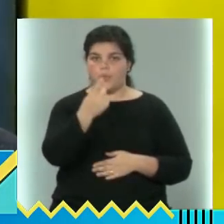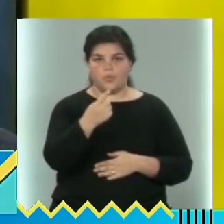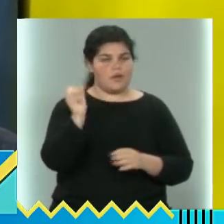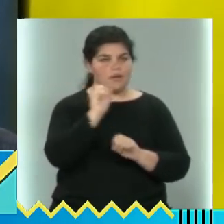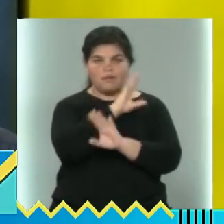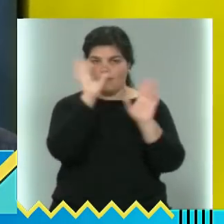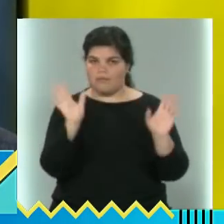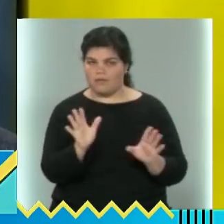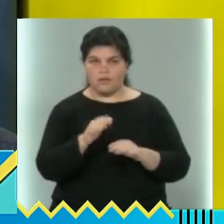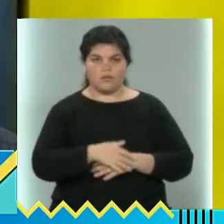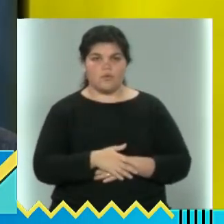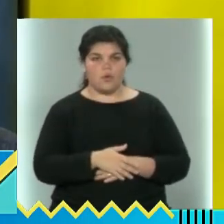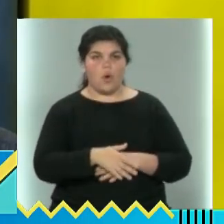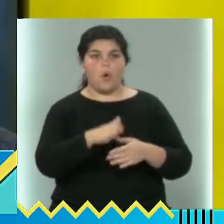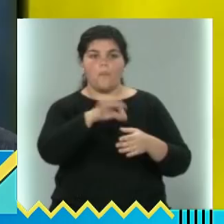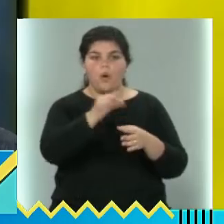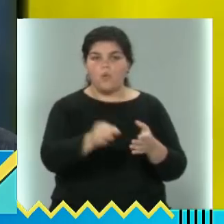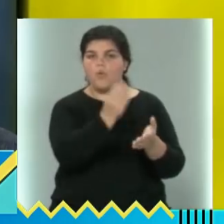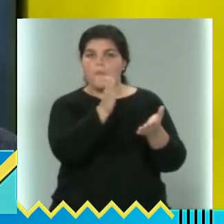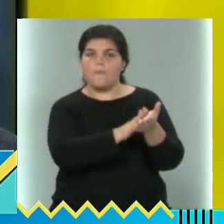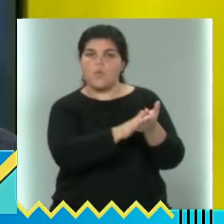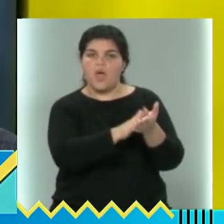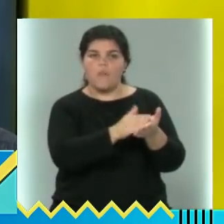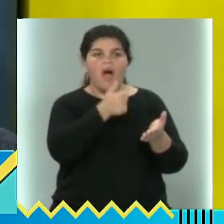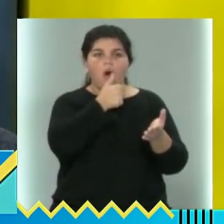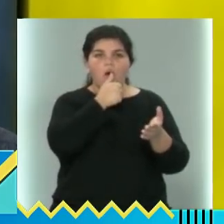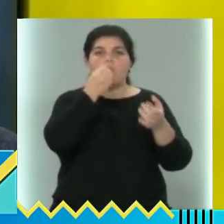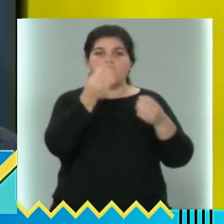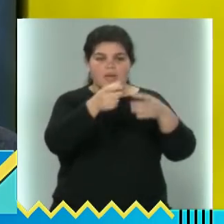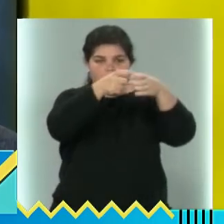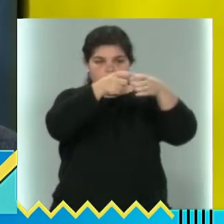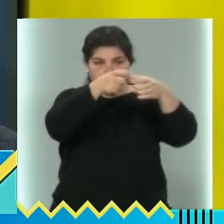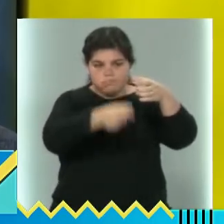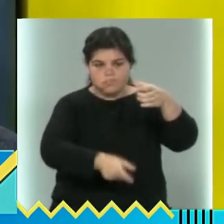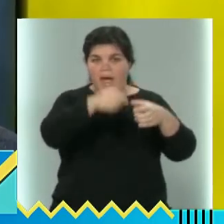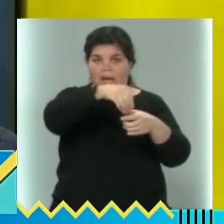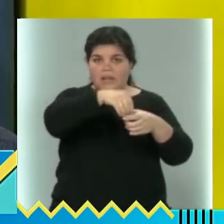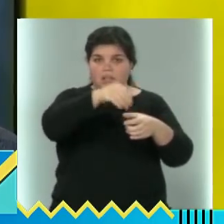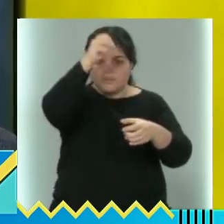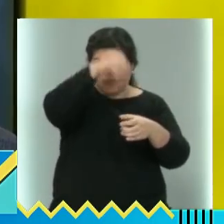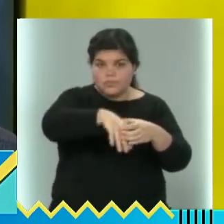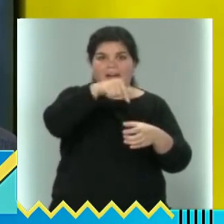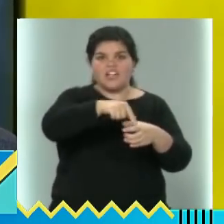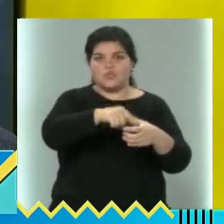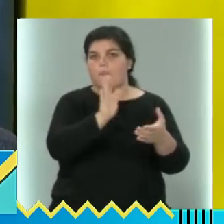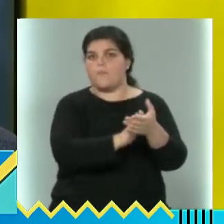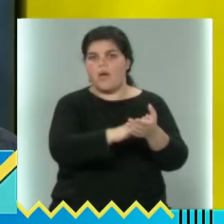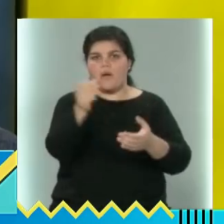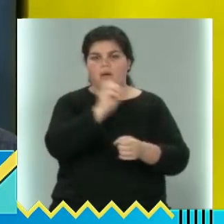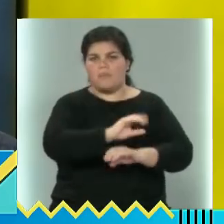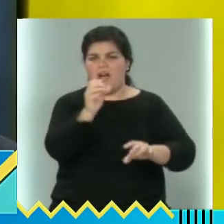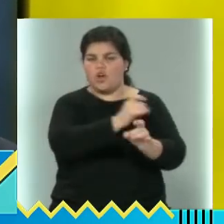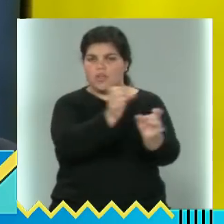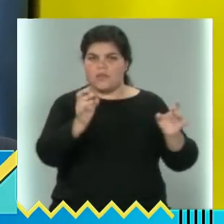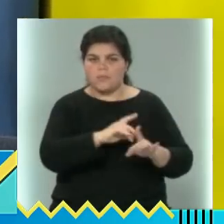que fue una muestra contaminada por el mismo proceso de perforación, y toda la gente que habló de esa muestra no te habló de todas